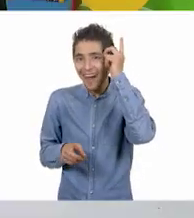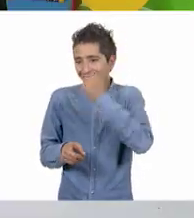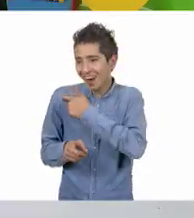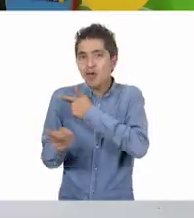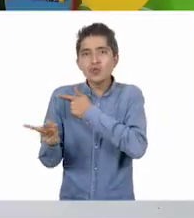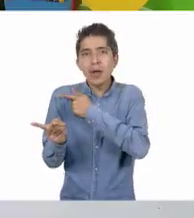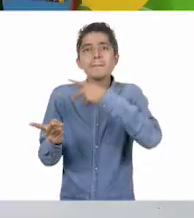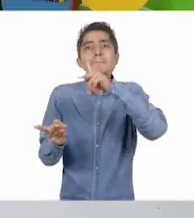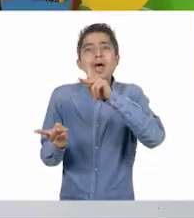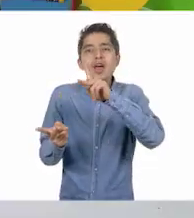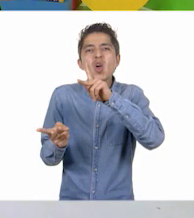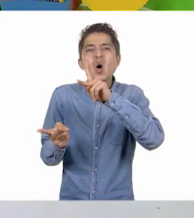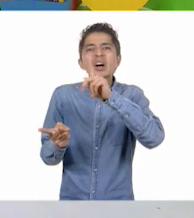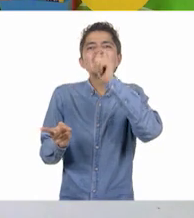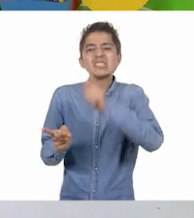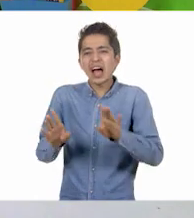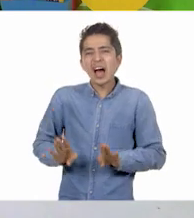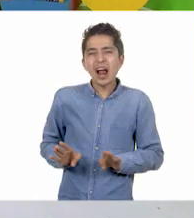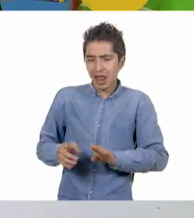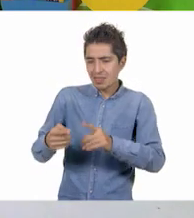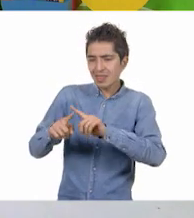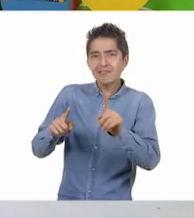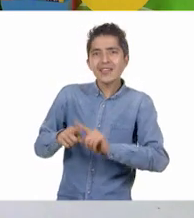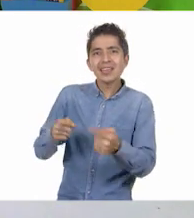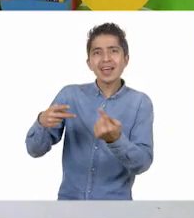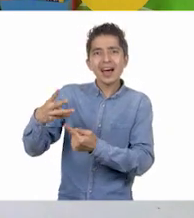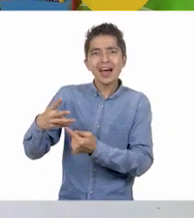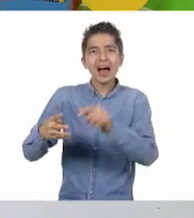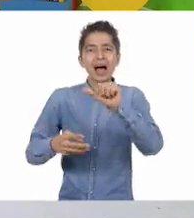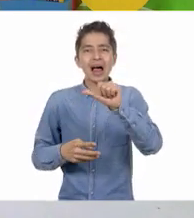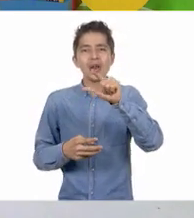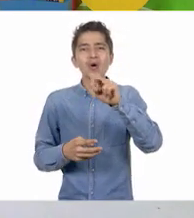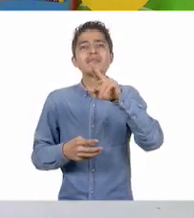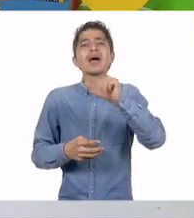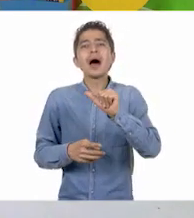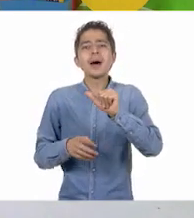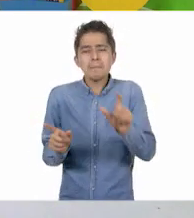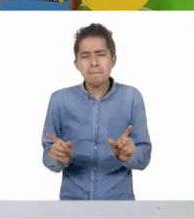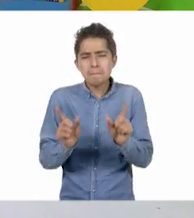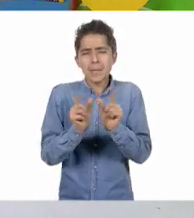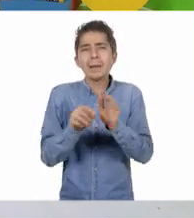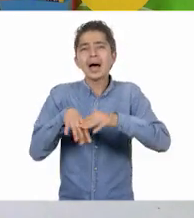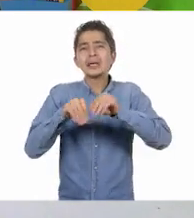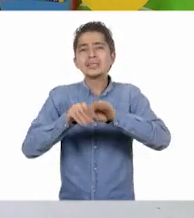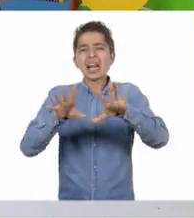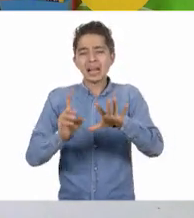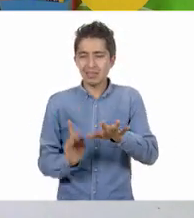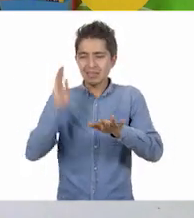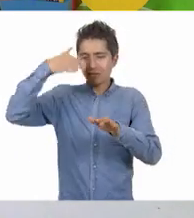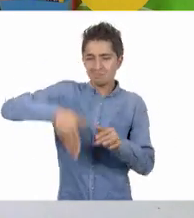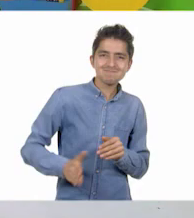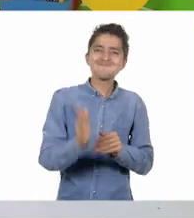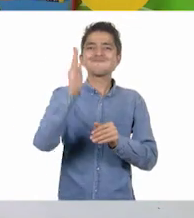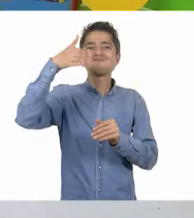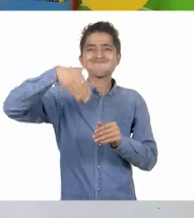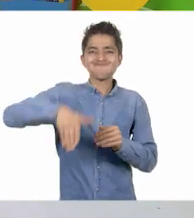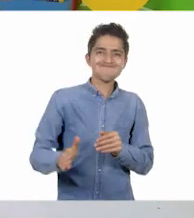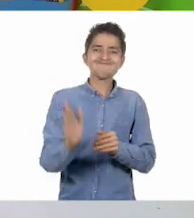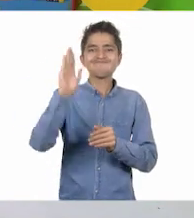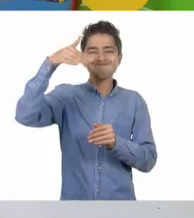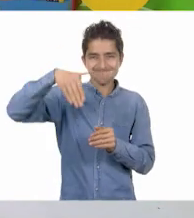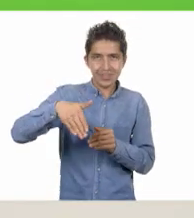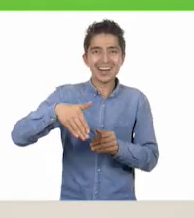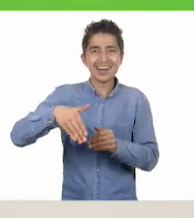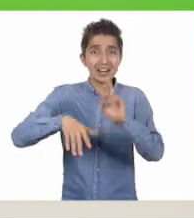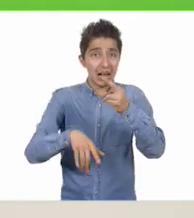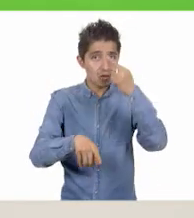Sí, y Alondra nos dijo una explicación muy corta, pero muy clara acerca del delfín. Recuerda que en